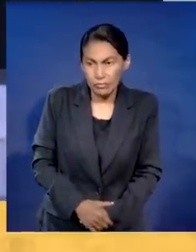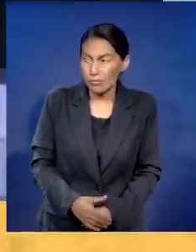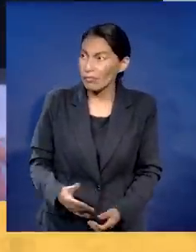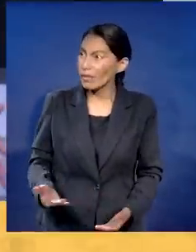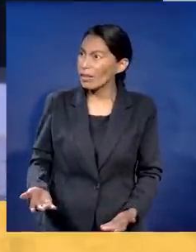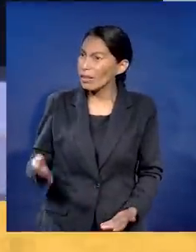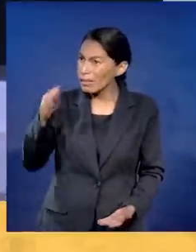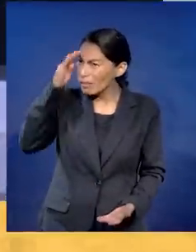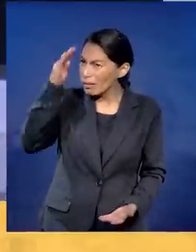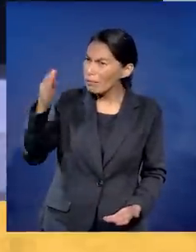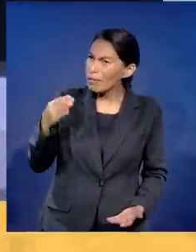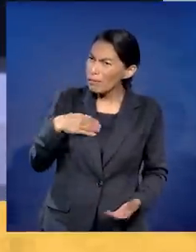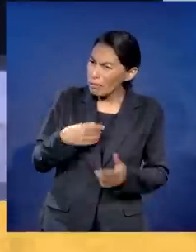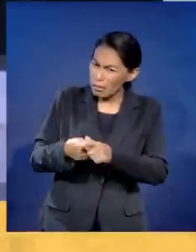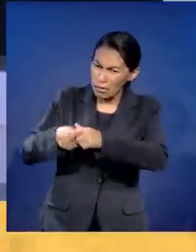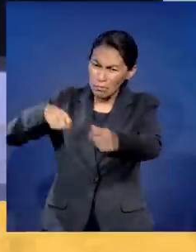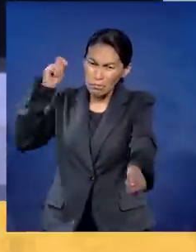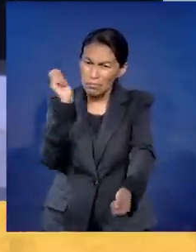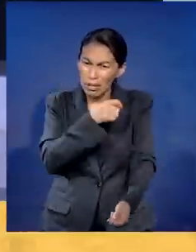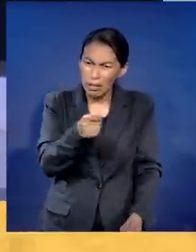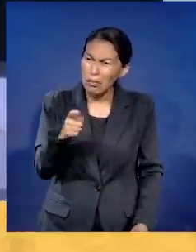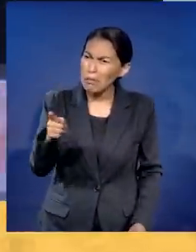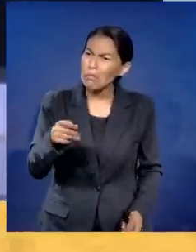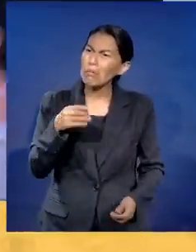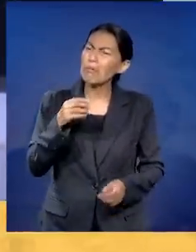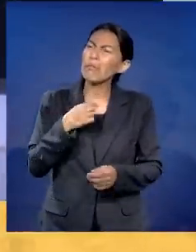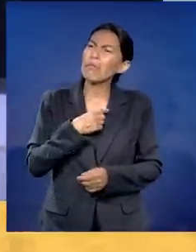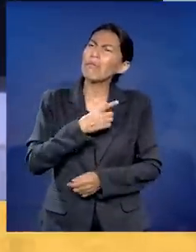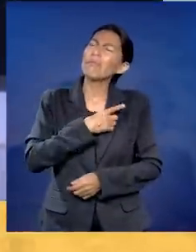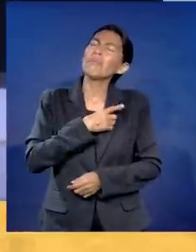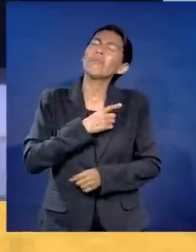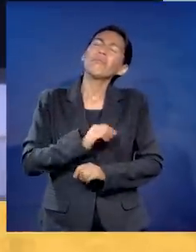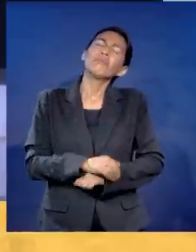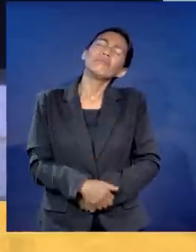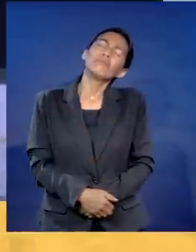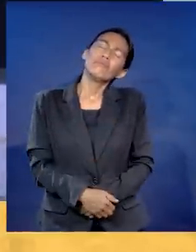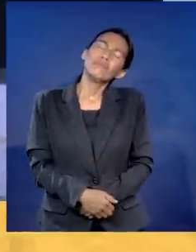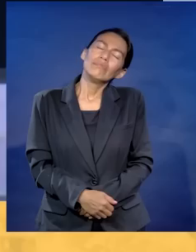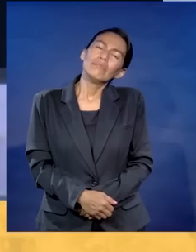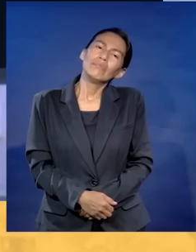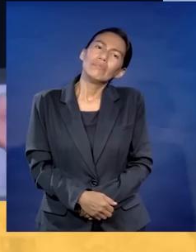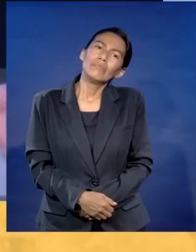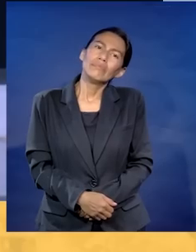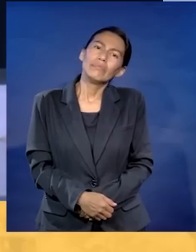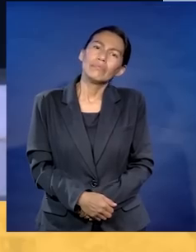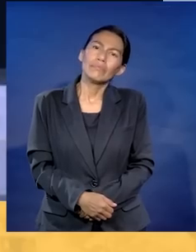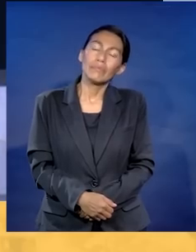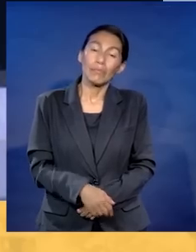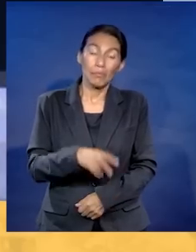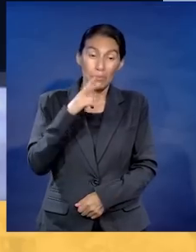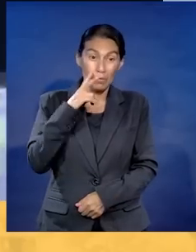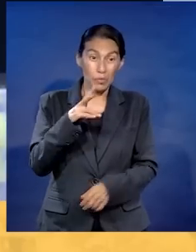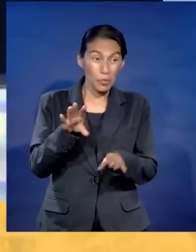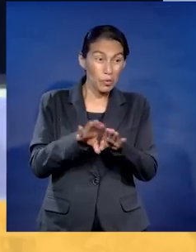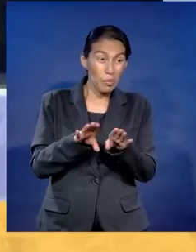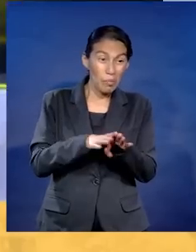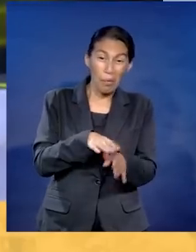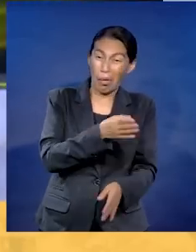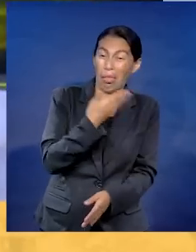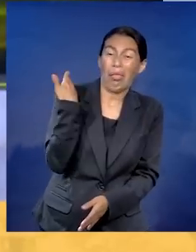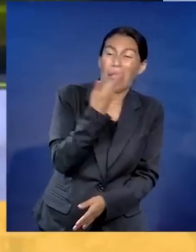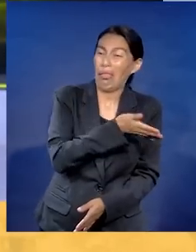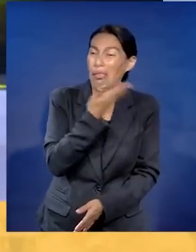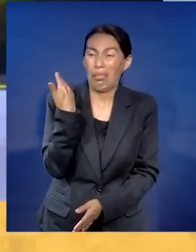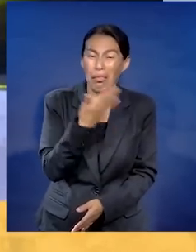Y Pedro decía, Señor, pero yo estoy sacando la espada, pero tú no haces nada. Vio a su maestro en el concilio